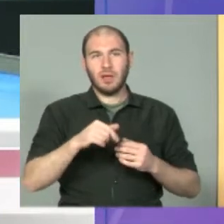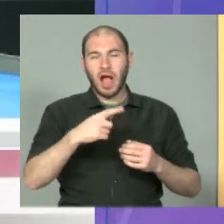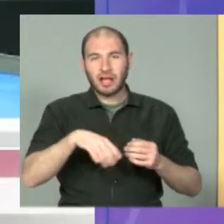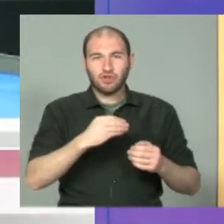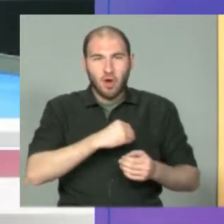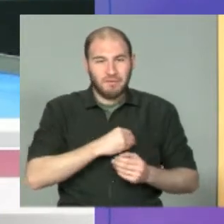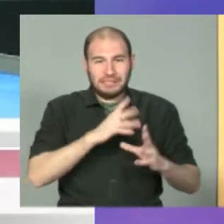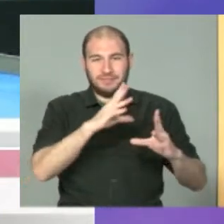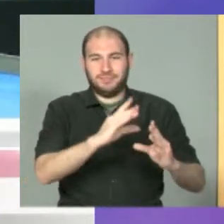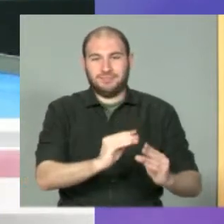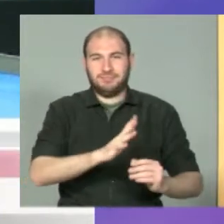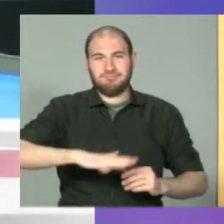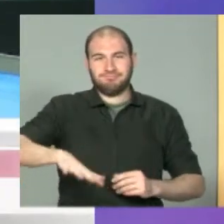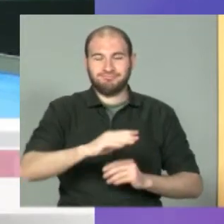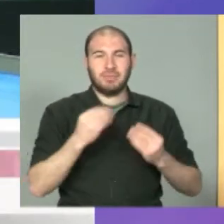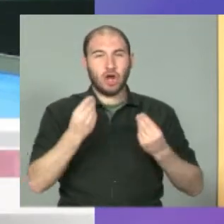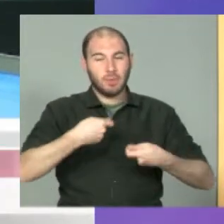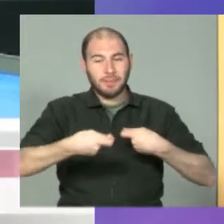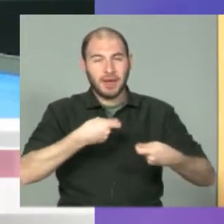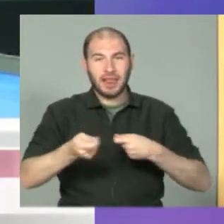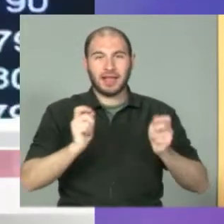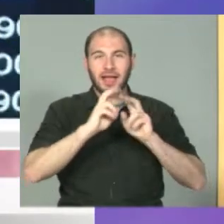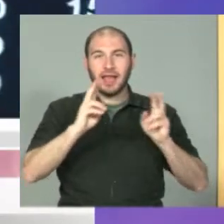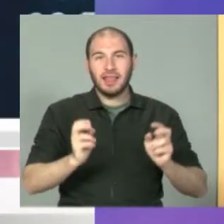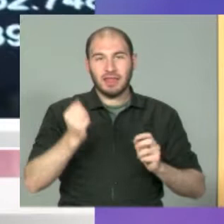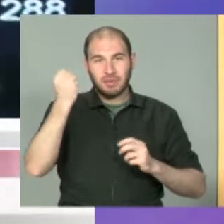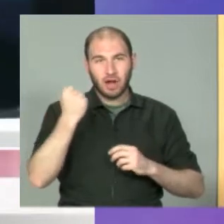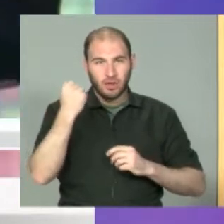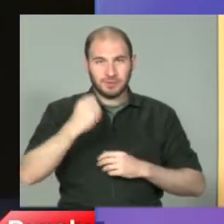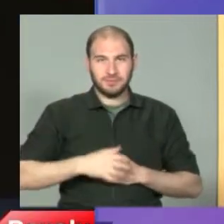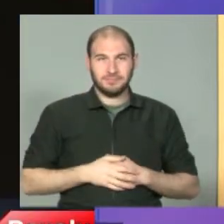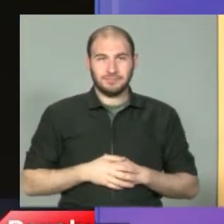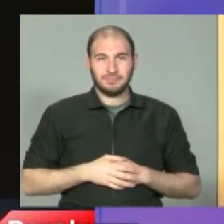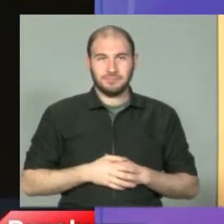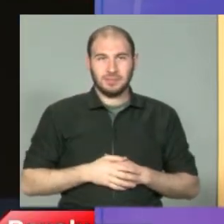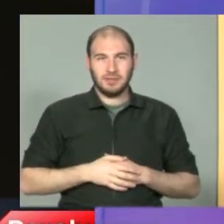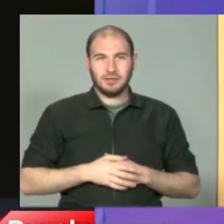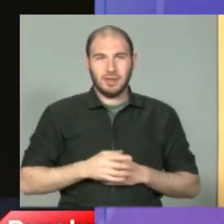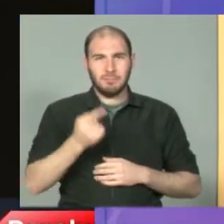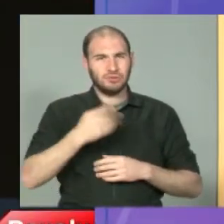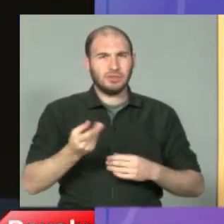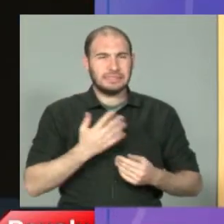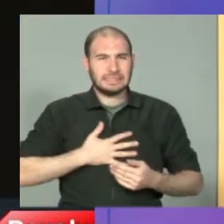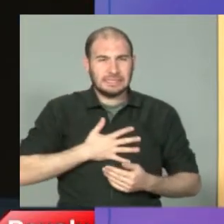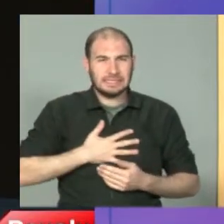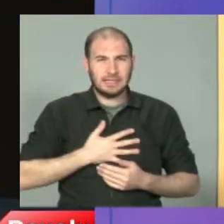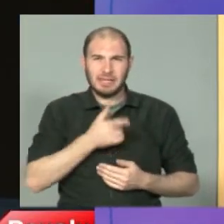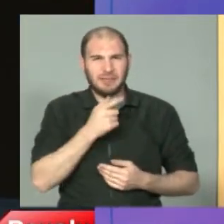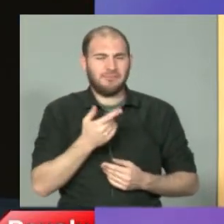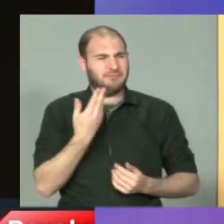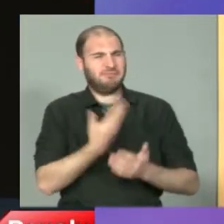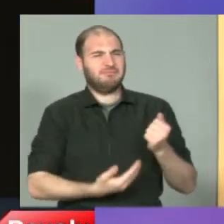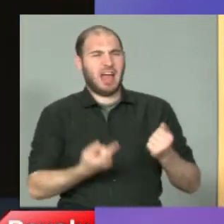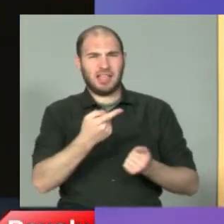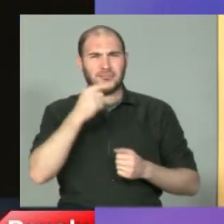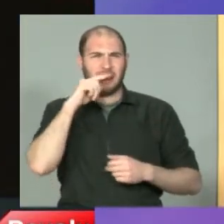de la confianza de la sociedad en cómo se está manejando el tema económico. Muchos se sintieron defraudados